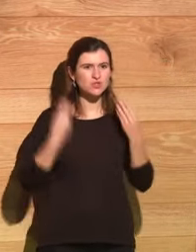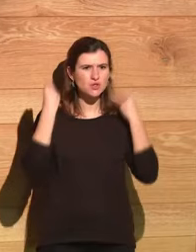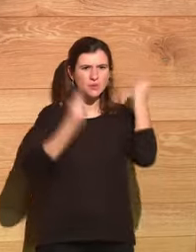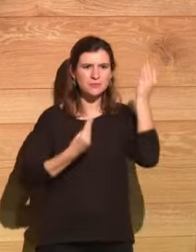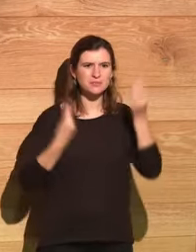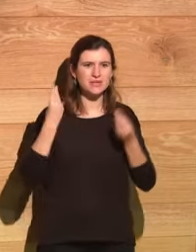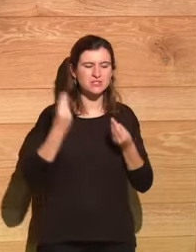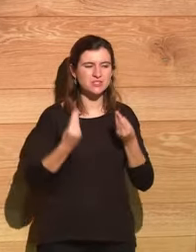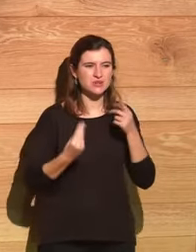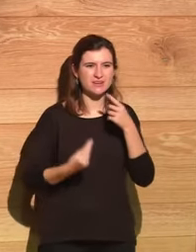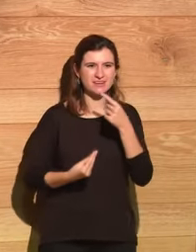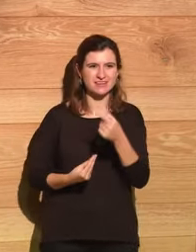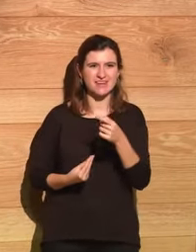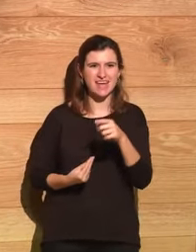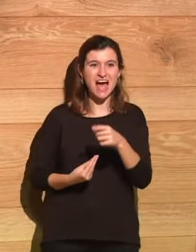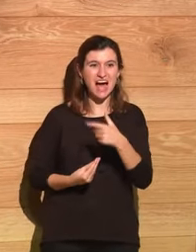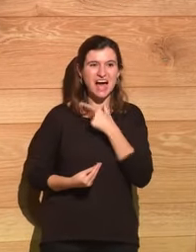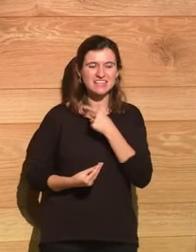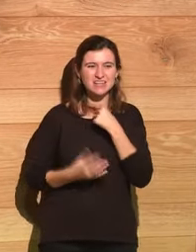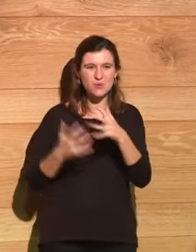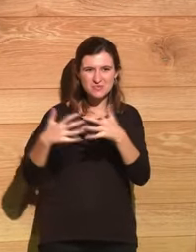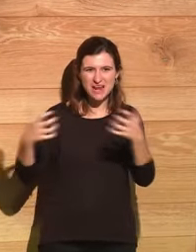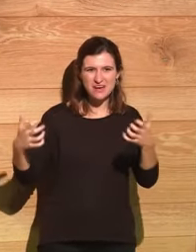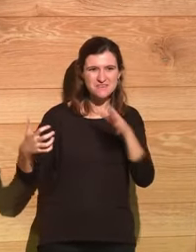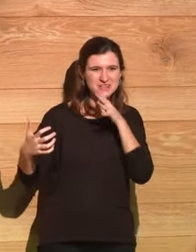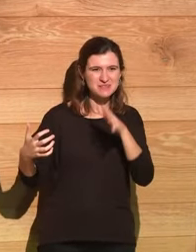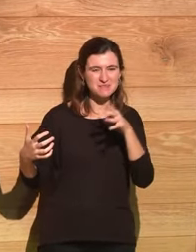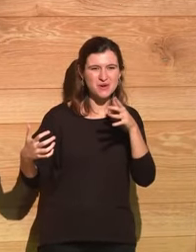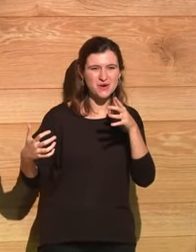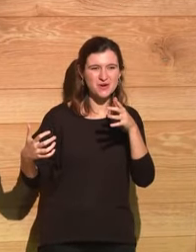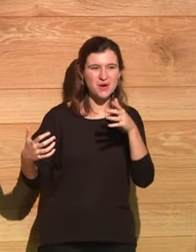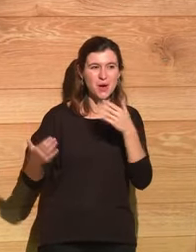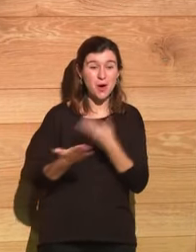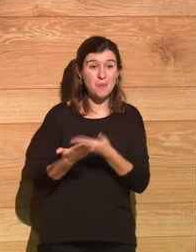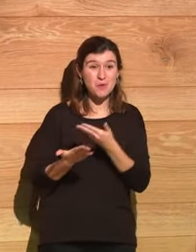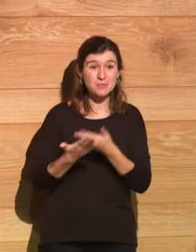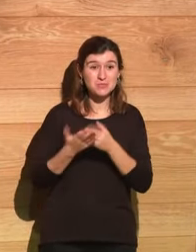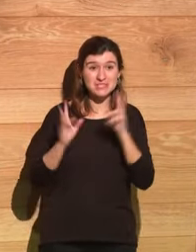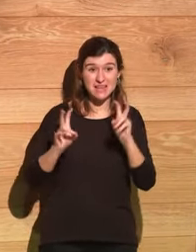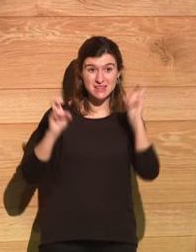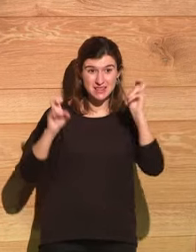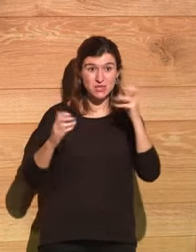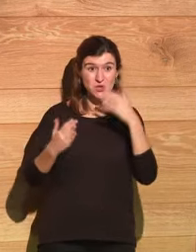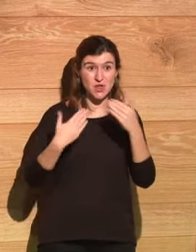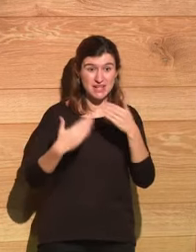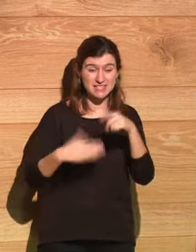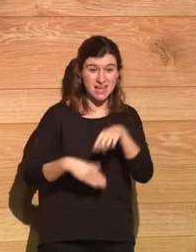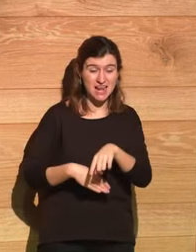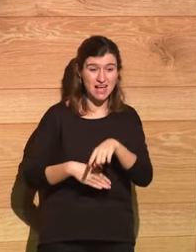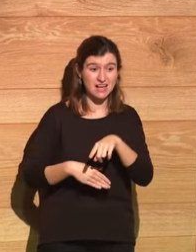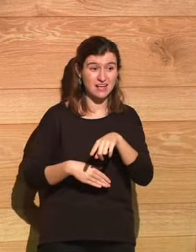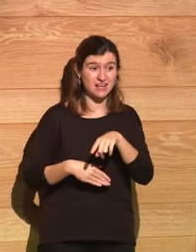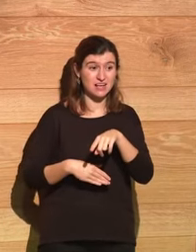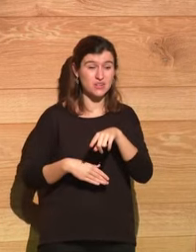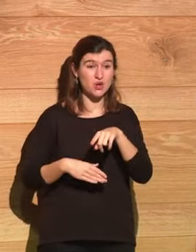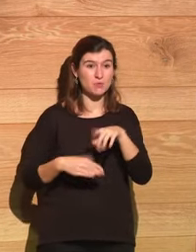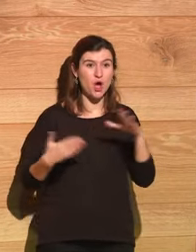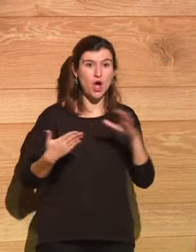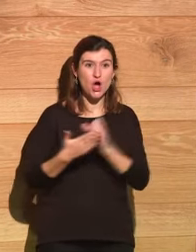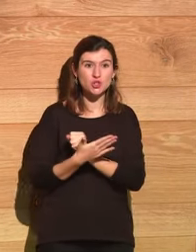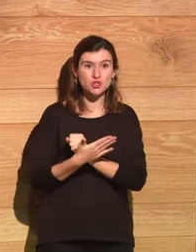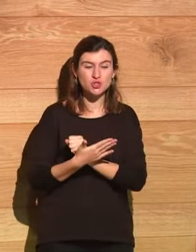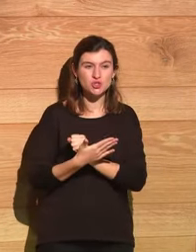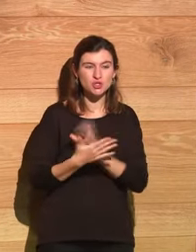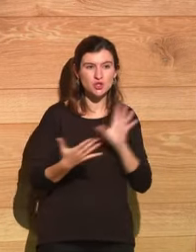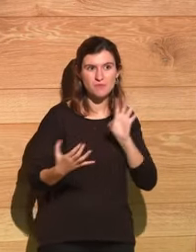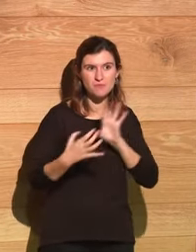Yo creo que a ti te gusta mucho esa frase porque también propusiste que fuera el título de esta charla. Todo va en torno a todo lo que no fue